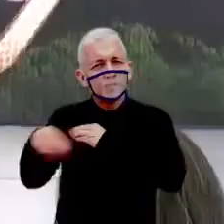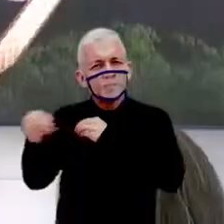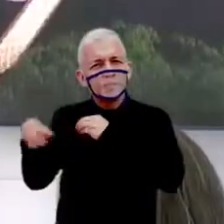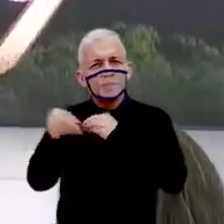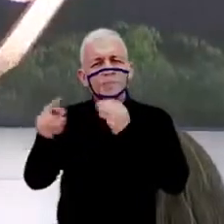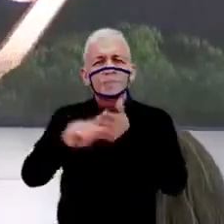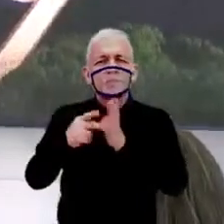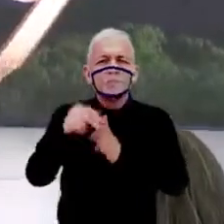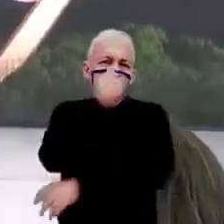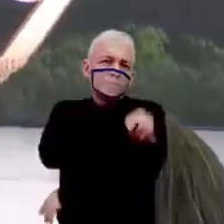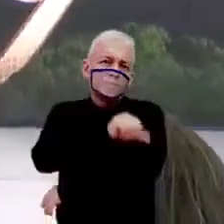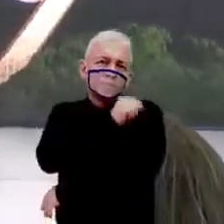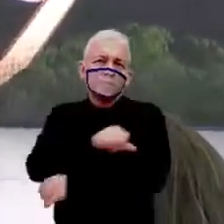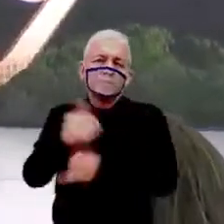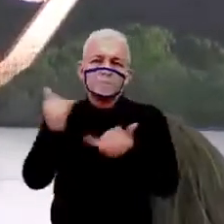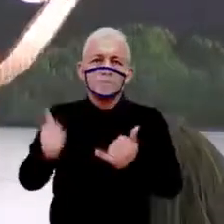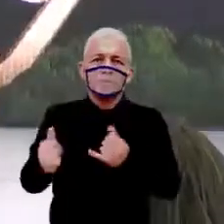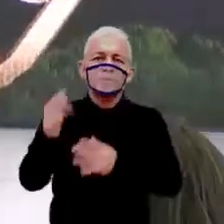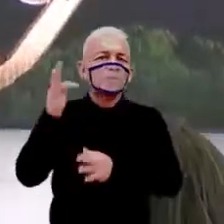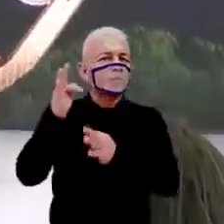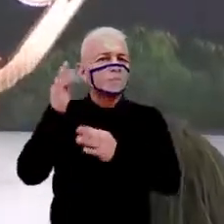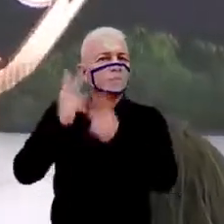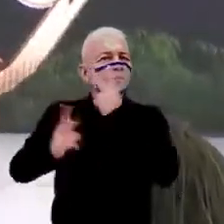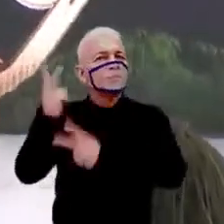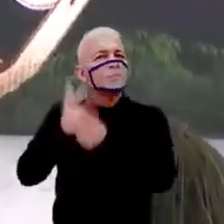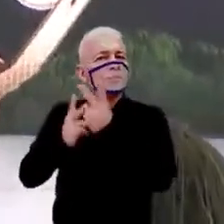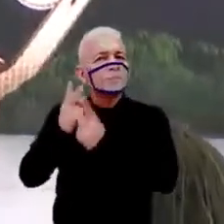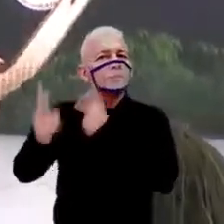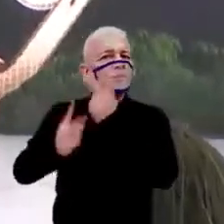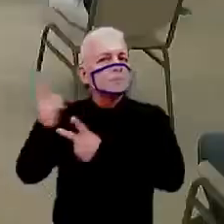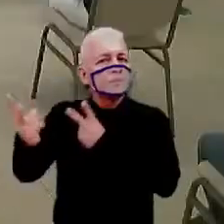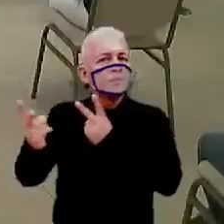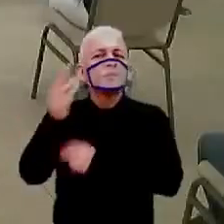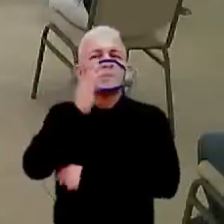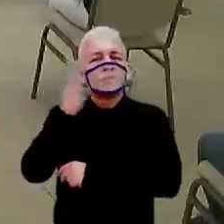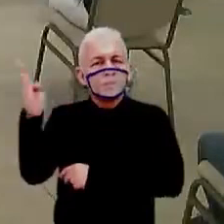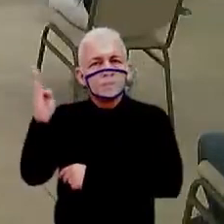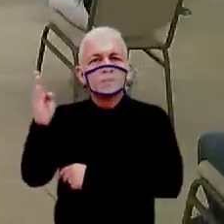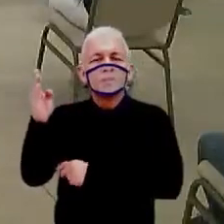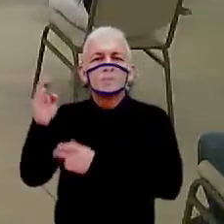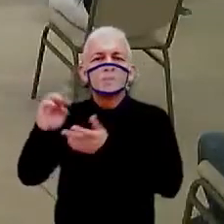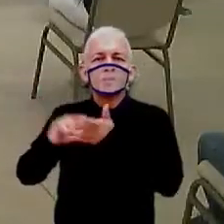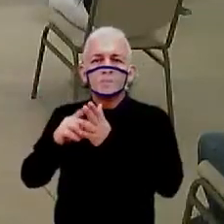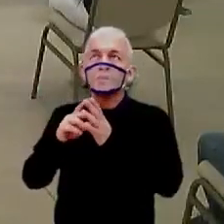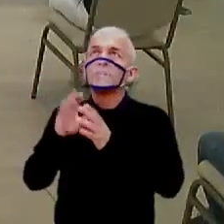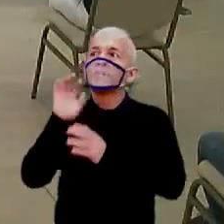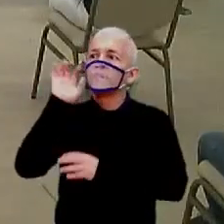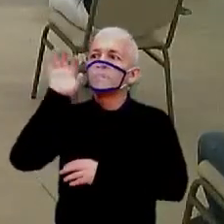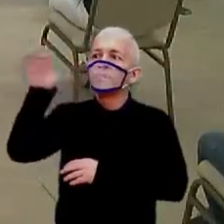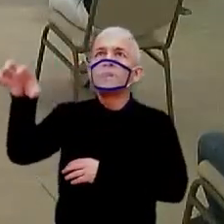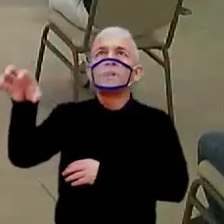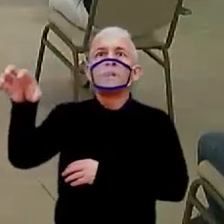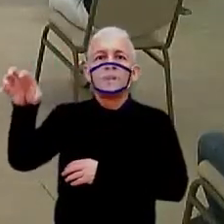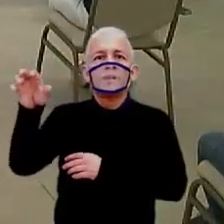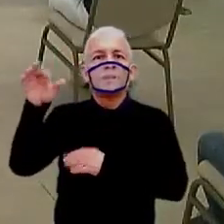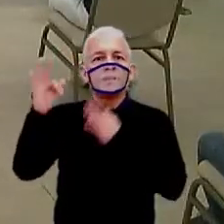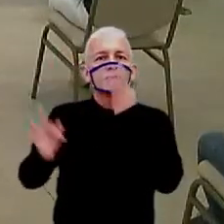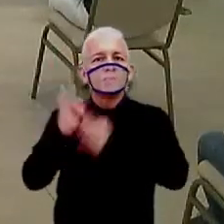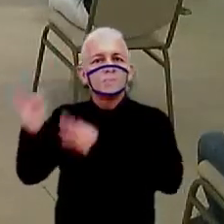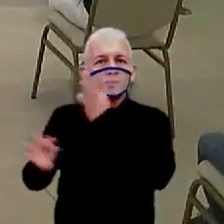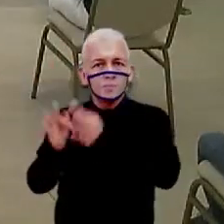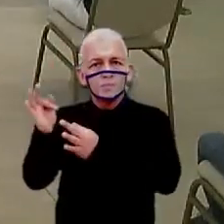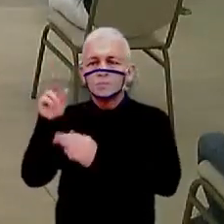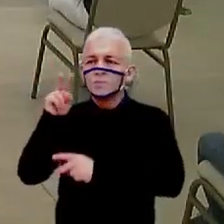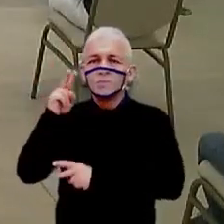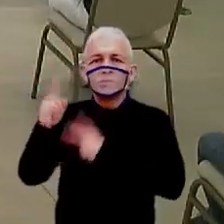ecoparque es la gran apuesta turística que va a permitir que Barranquilla no solo entre en el mapa de las ciudades turísticas de